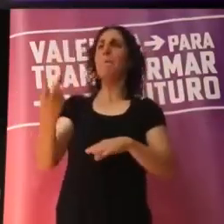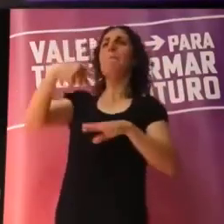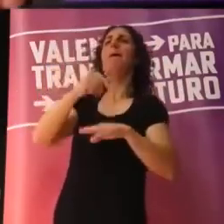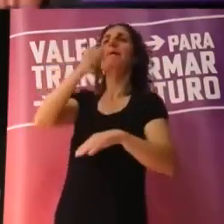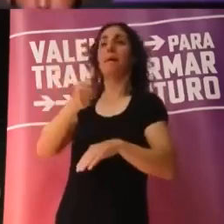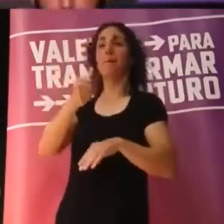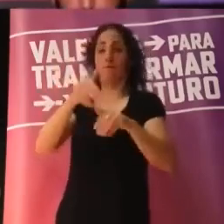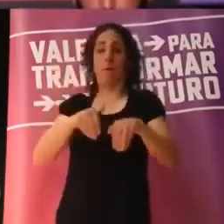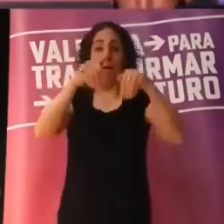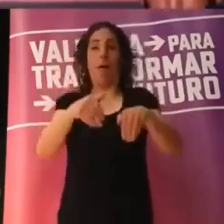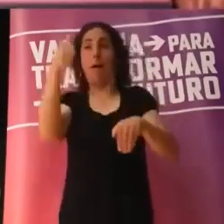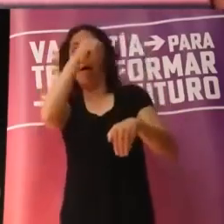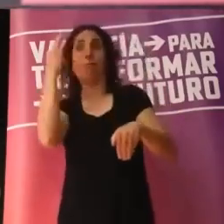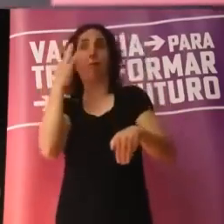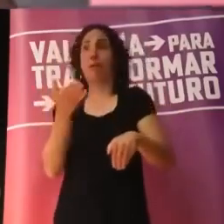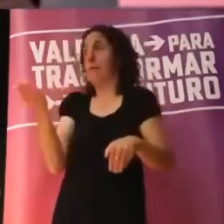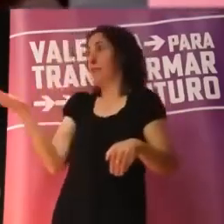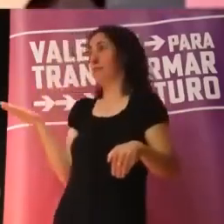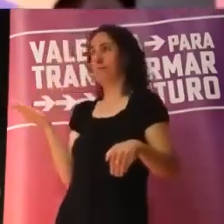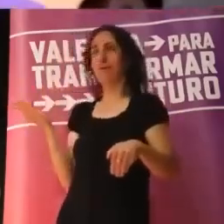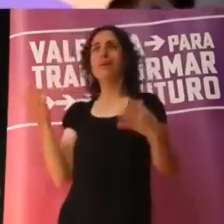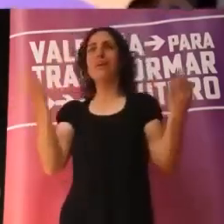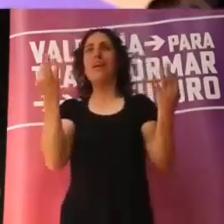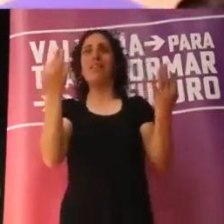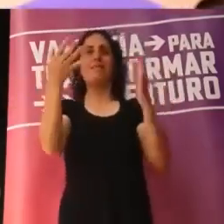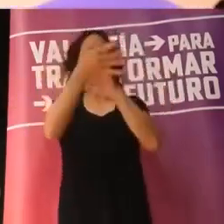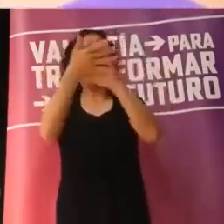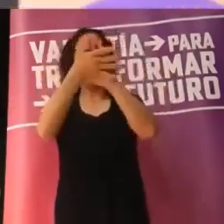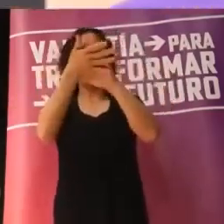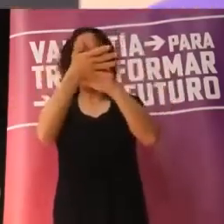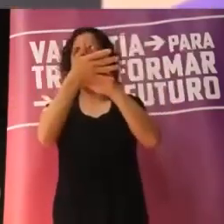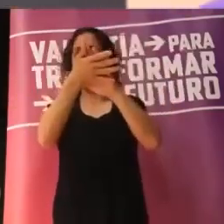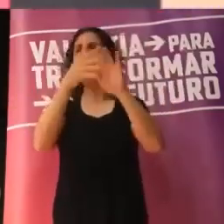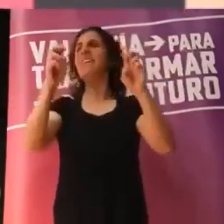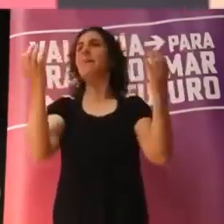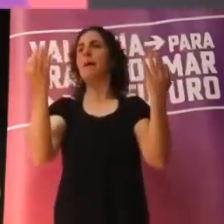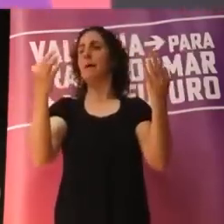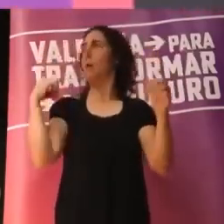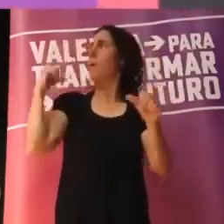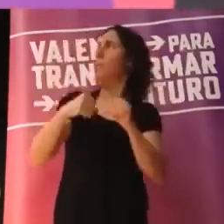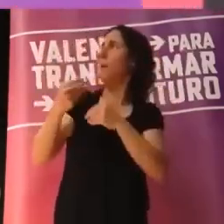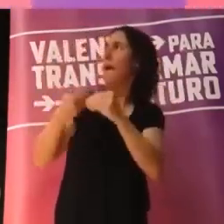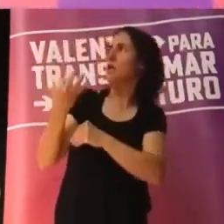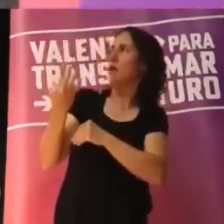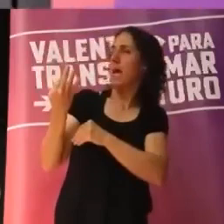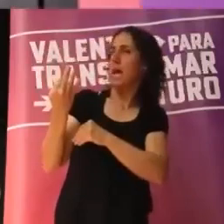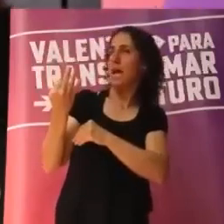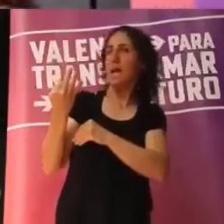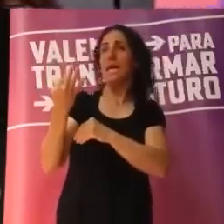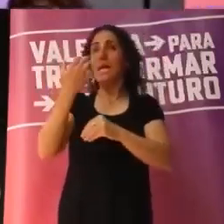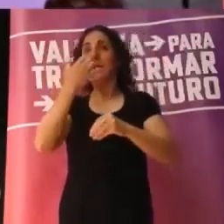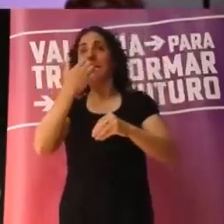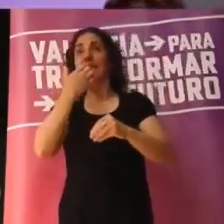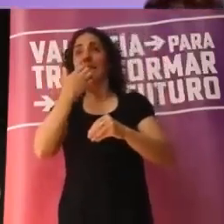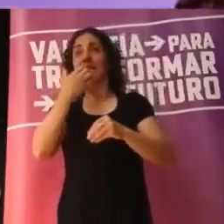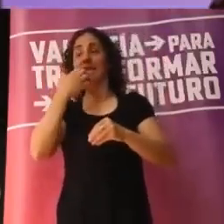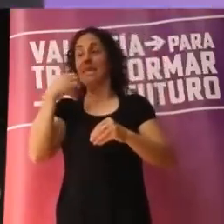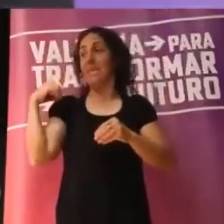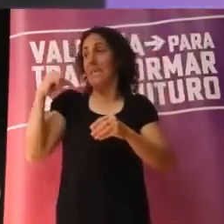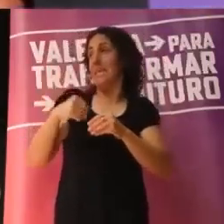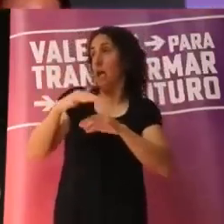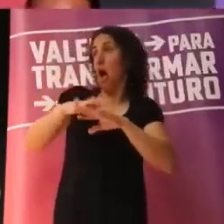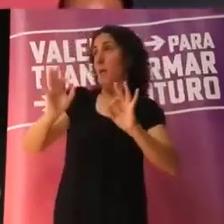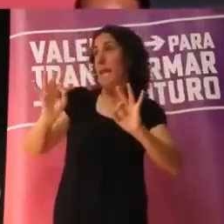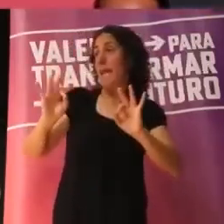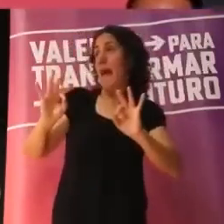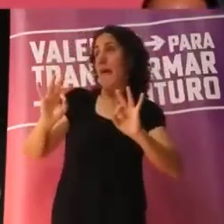los candidatos y las candidatas pues tienen que hablar si han gobernado de lo que han hecho, si no han gobernado de lo que han hecho los que han gobernado, tienen que